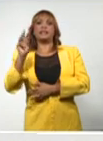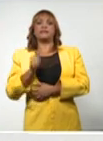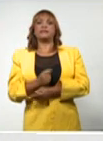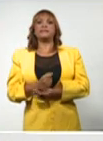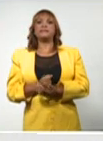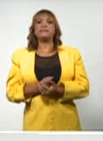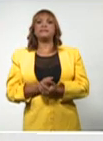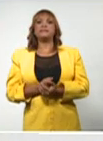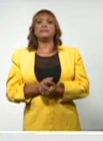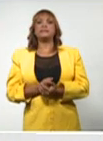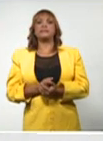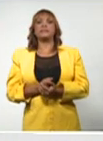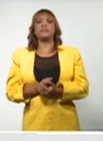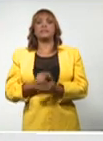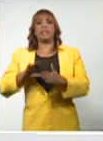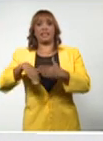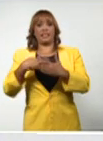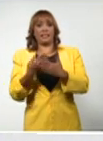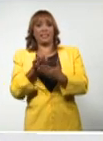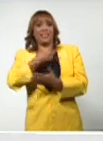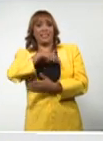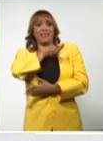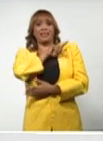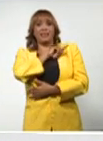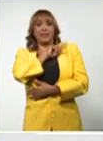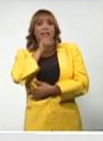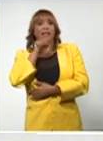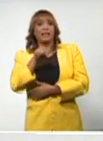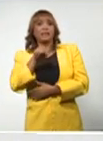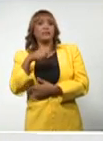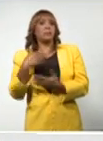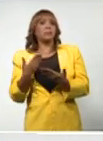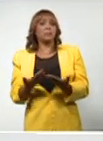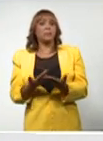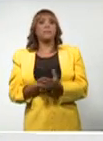en el día de ayer Eswatini